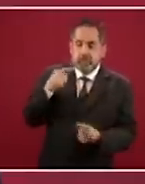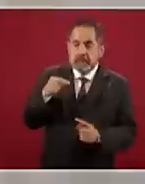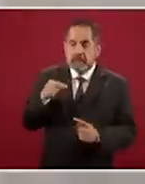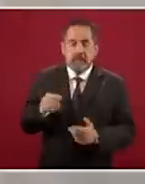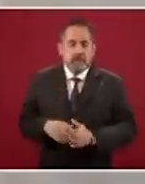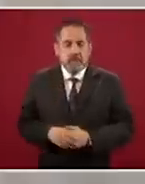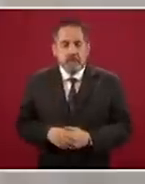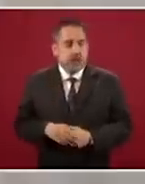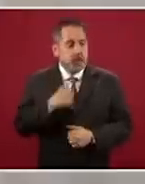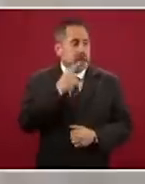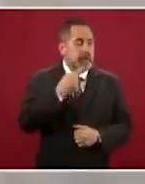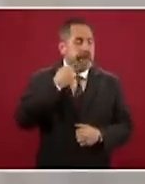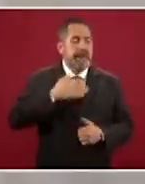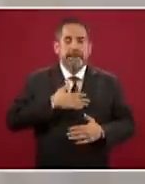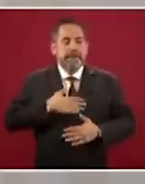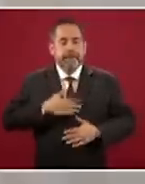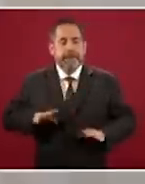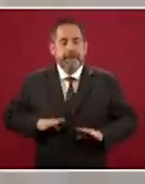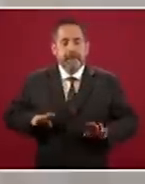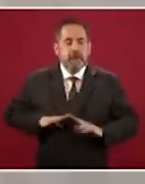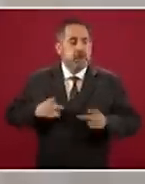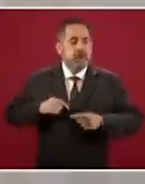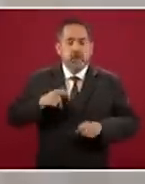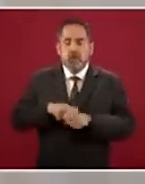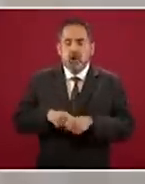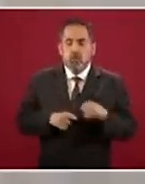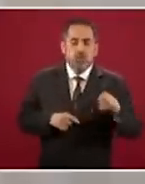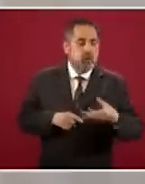porque no es para beneficio personal.